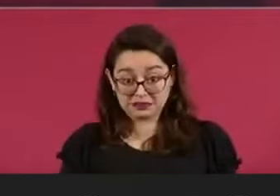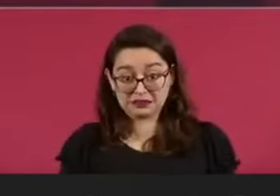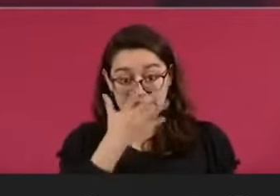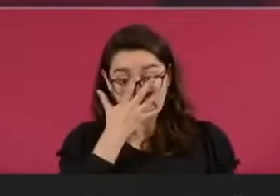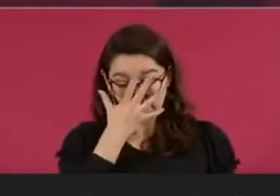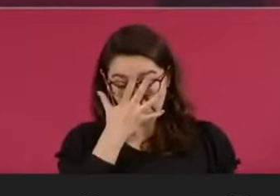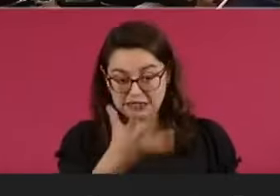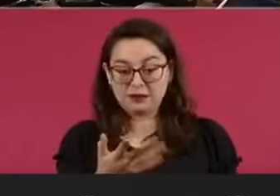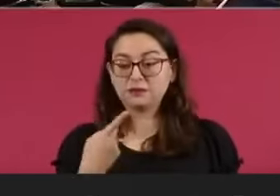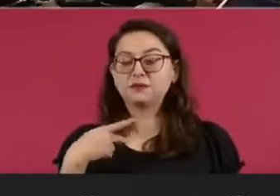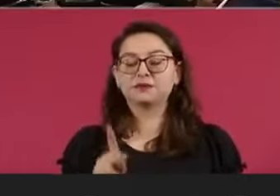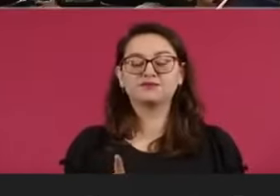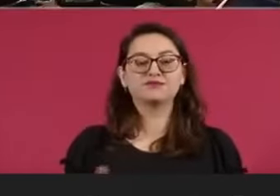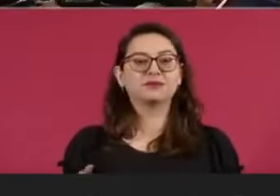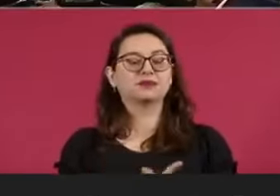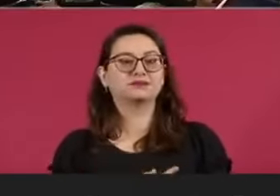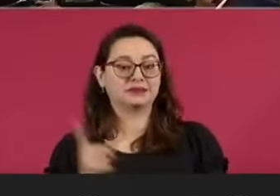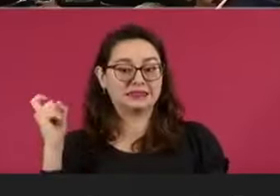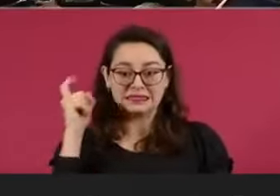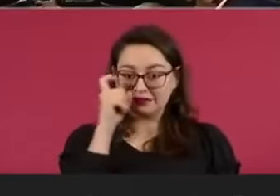muchas resistencias en esto y en todo.